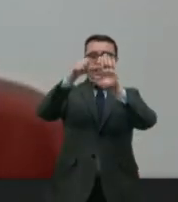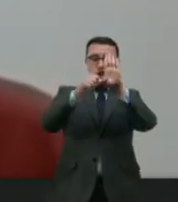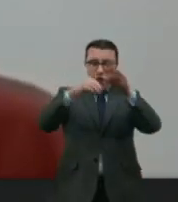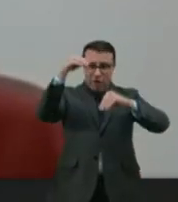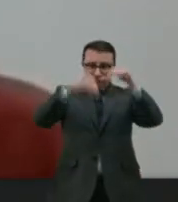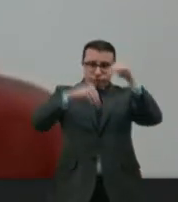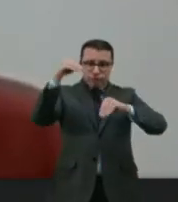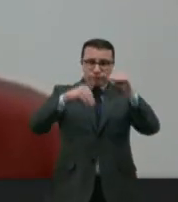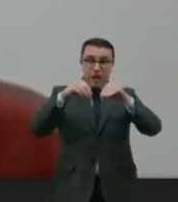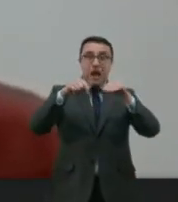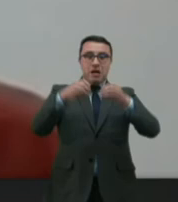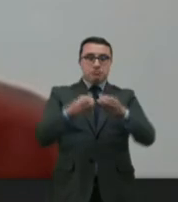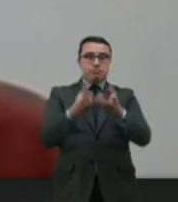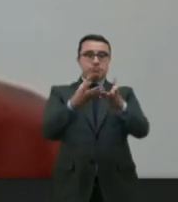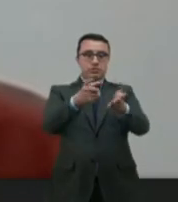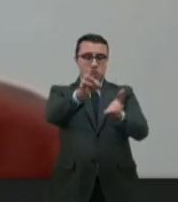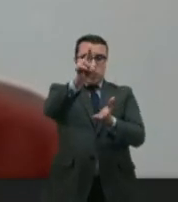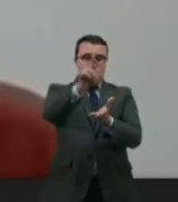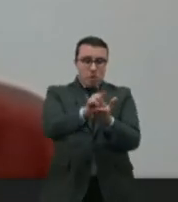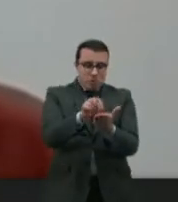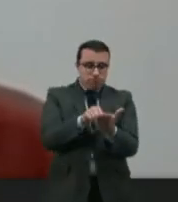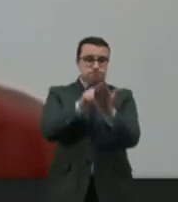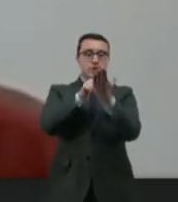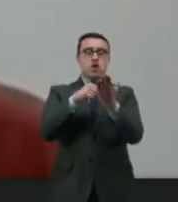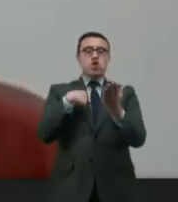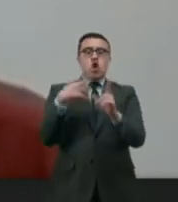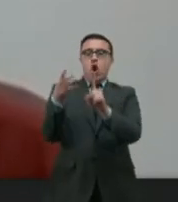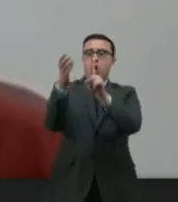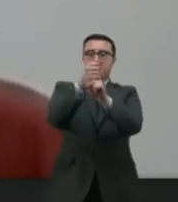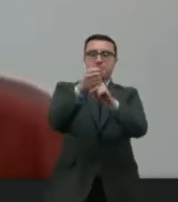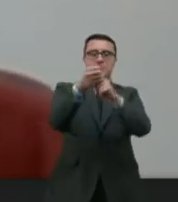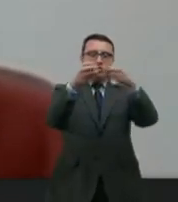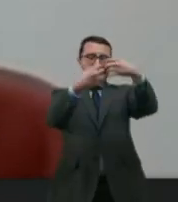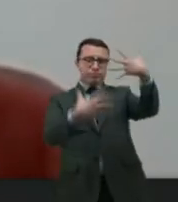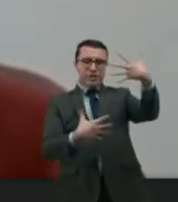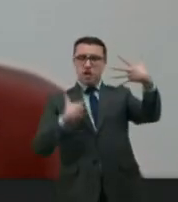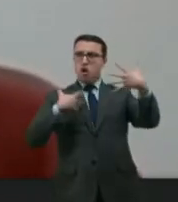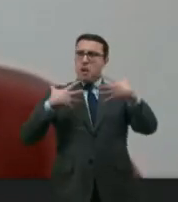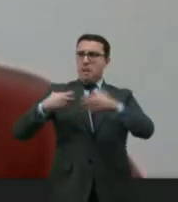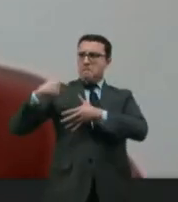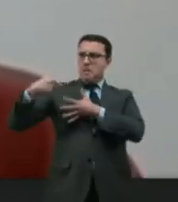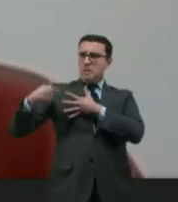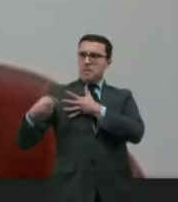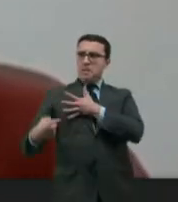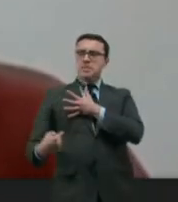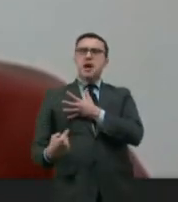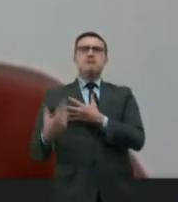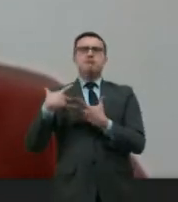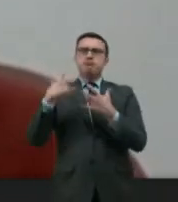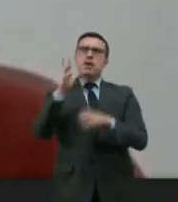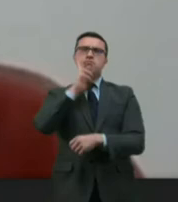que le permita a las personas escoger los restaurantes con las necesidades que ellos quieran, ya sea el tipo de restaurante,